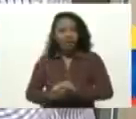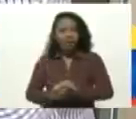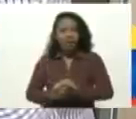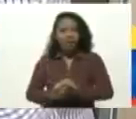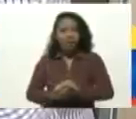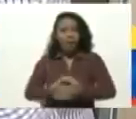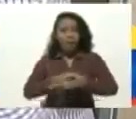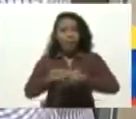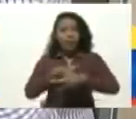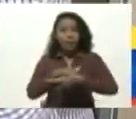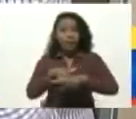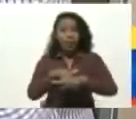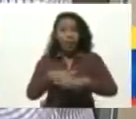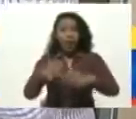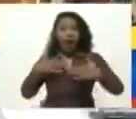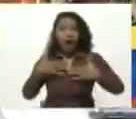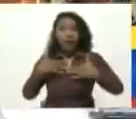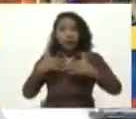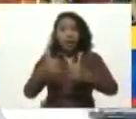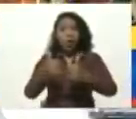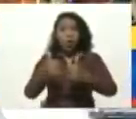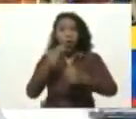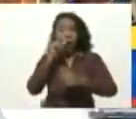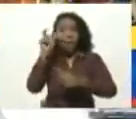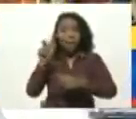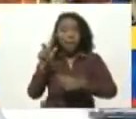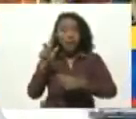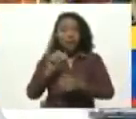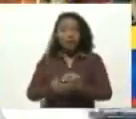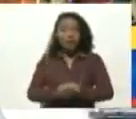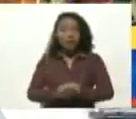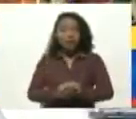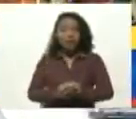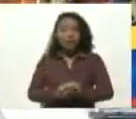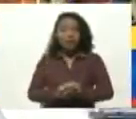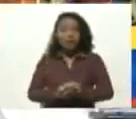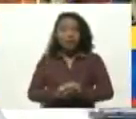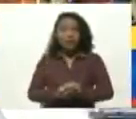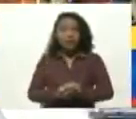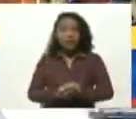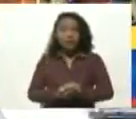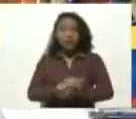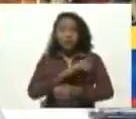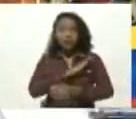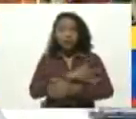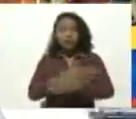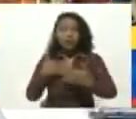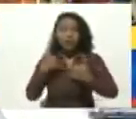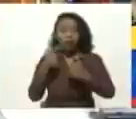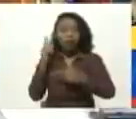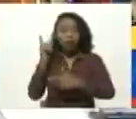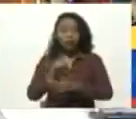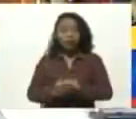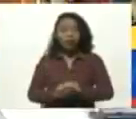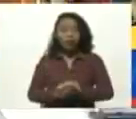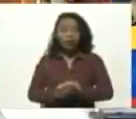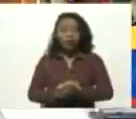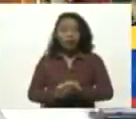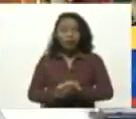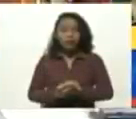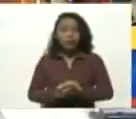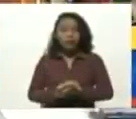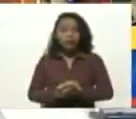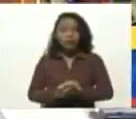Carlos Coronado, ministro del Poder Popular para la Salud y